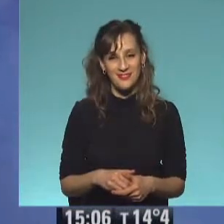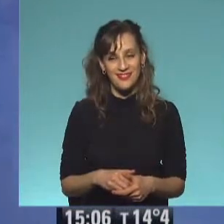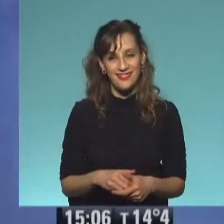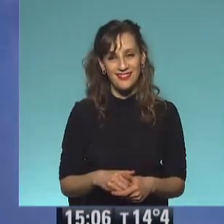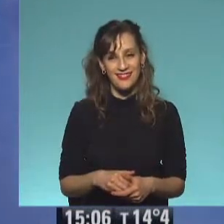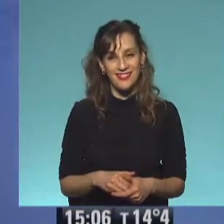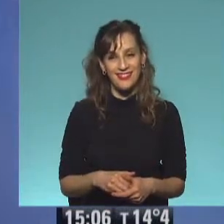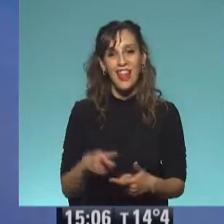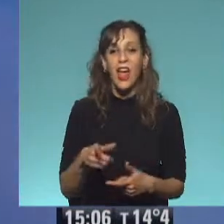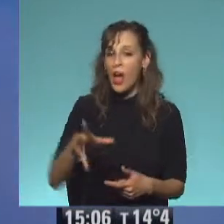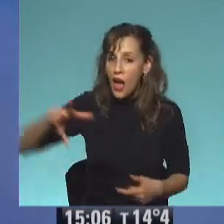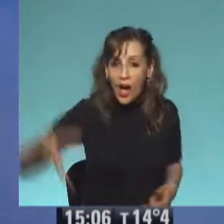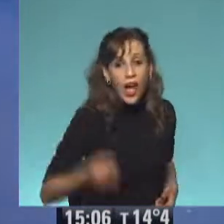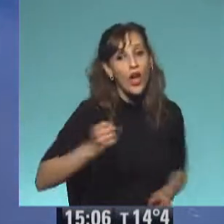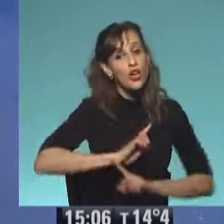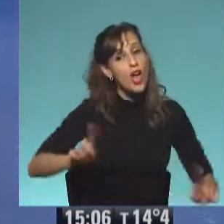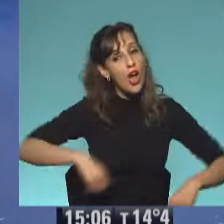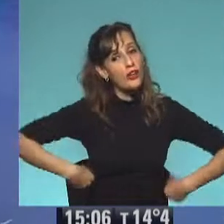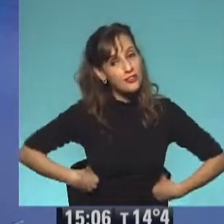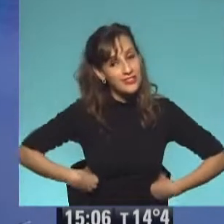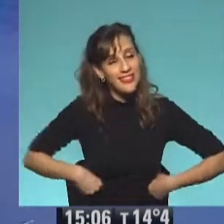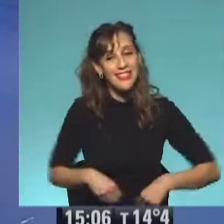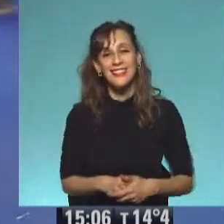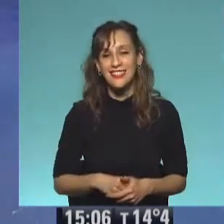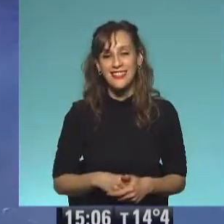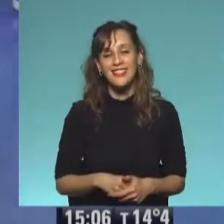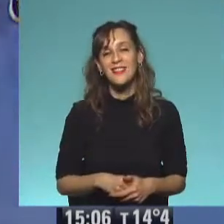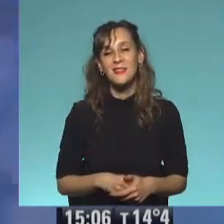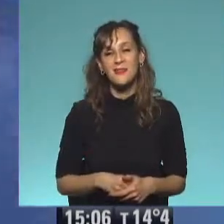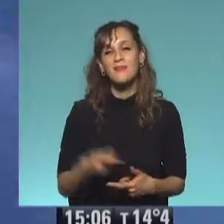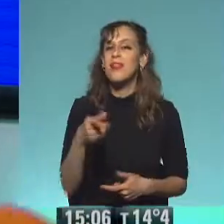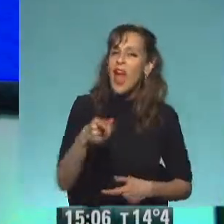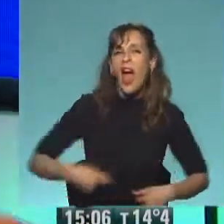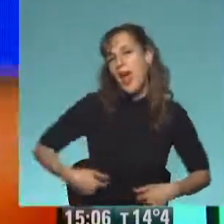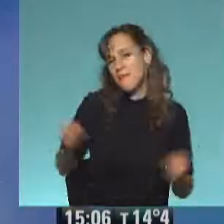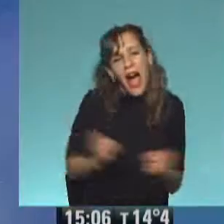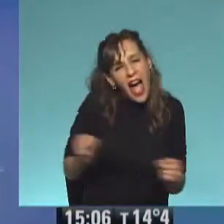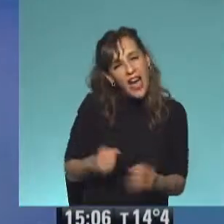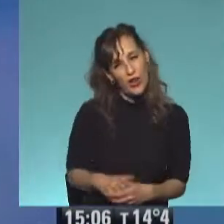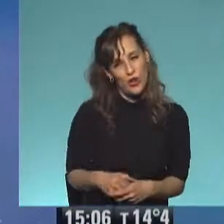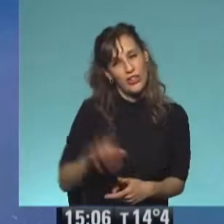y me agarró la ciudad pero que digo